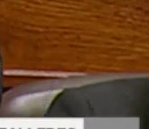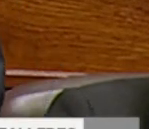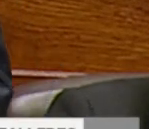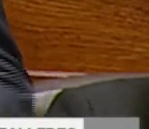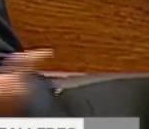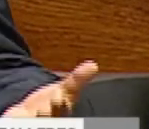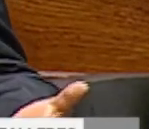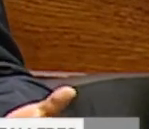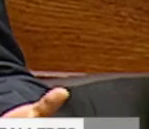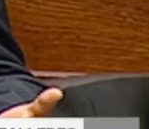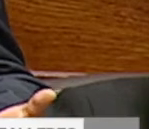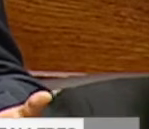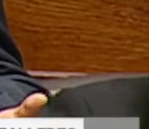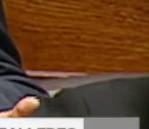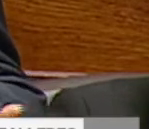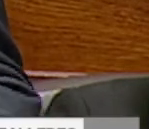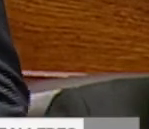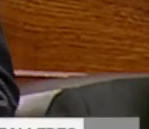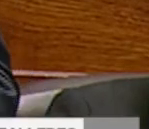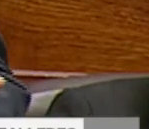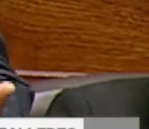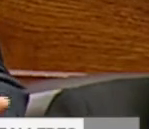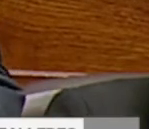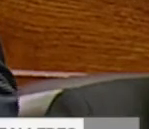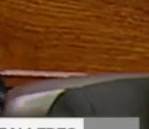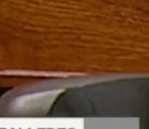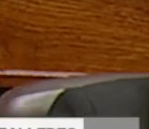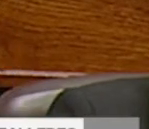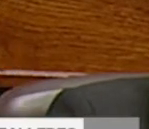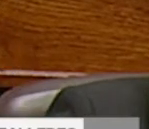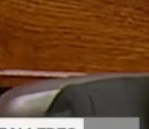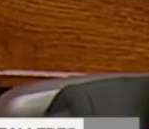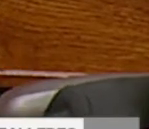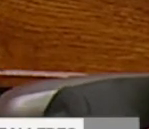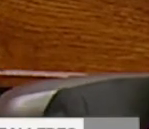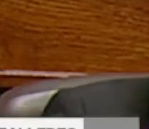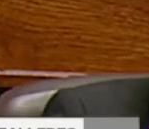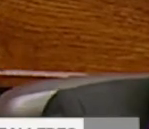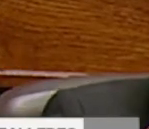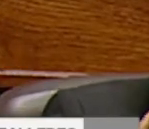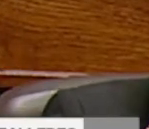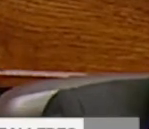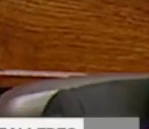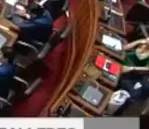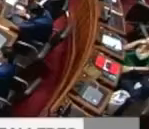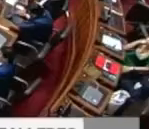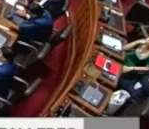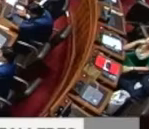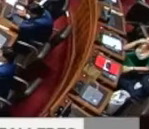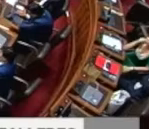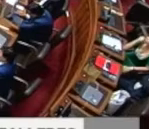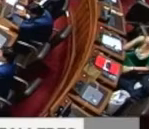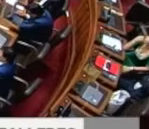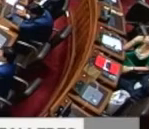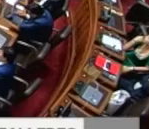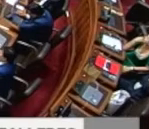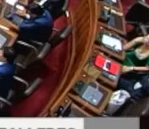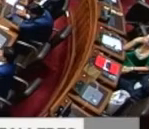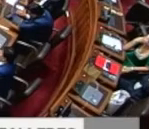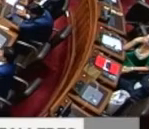nosotros. No lo creo, presidente. De eso se trata esta ley. Gracias, presidente. Gracias,